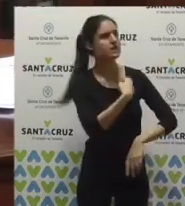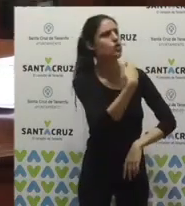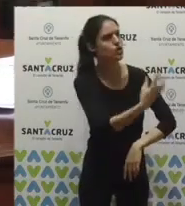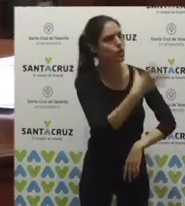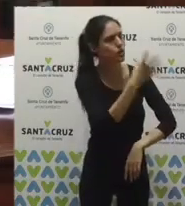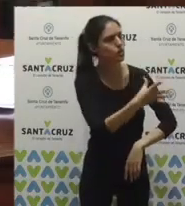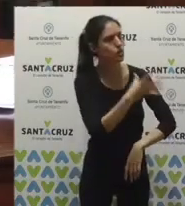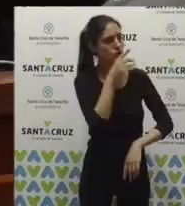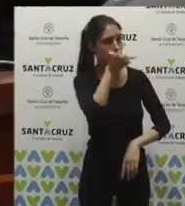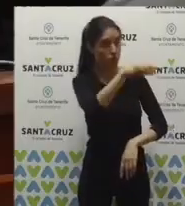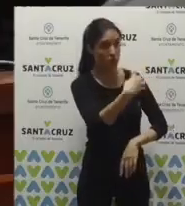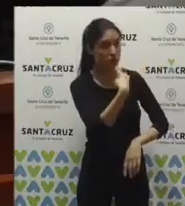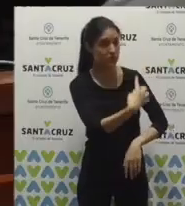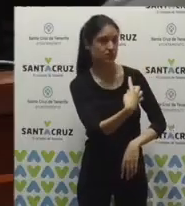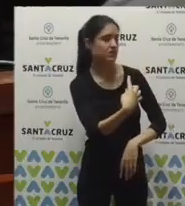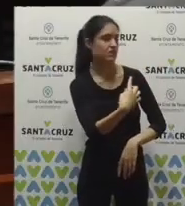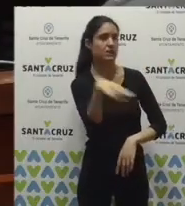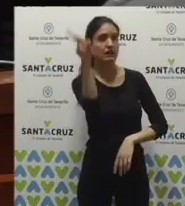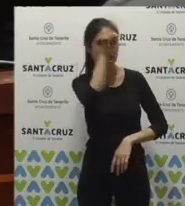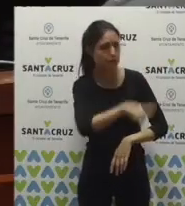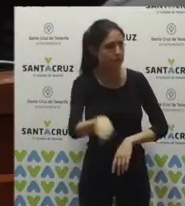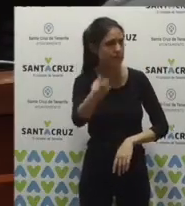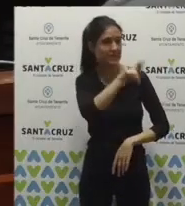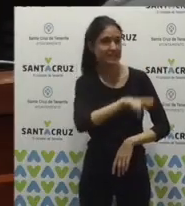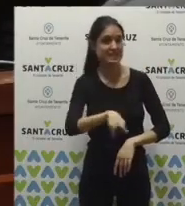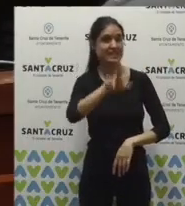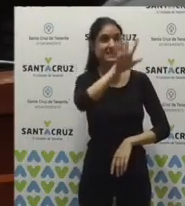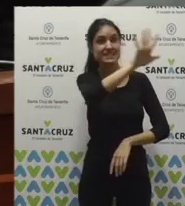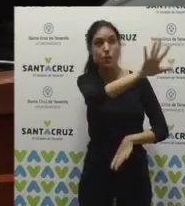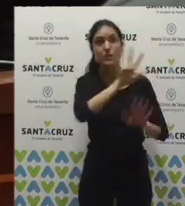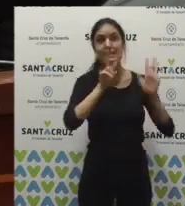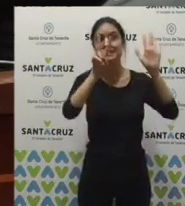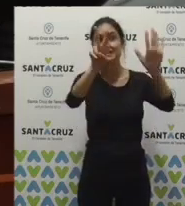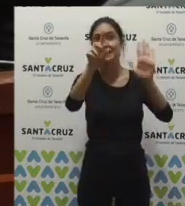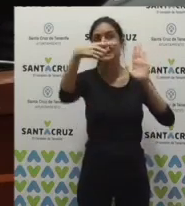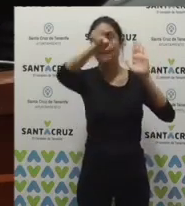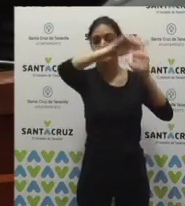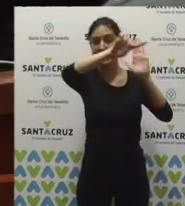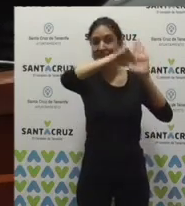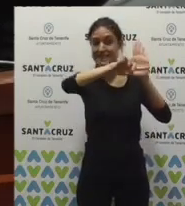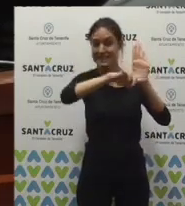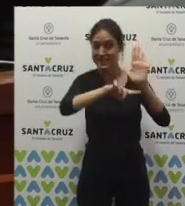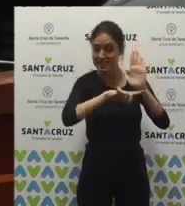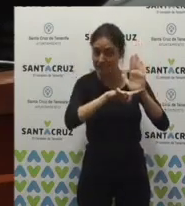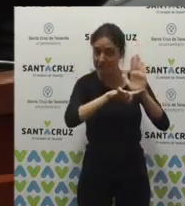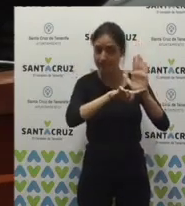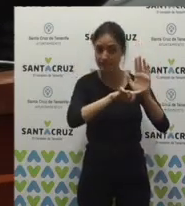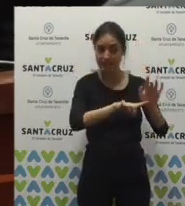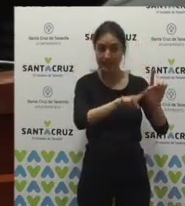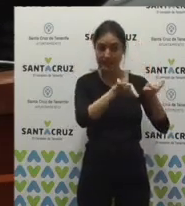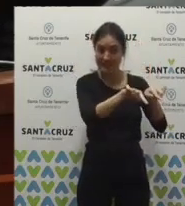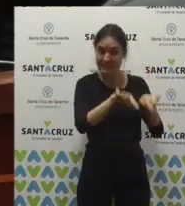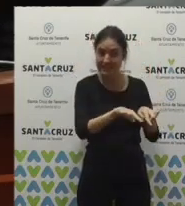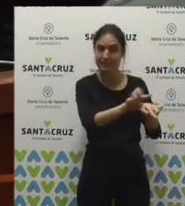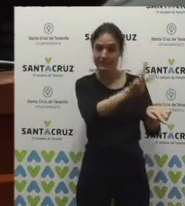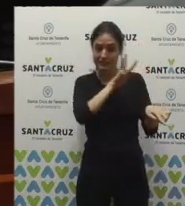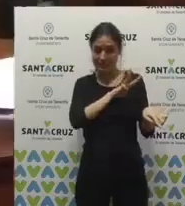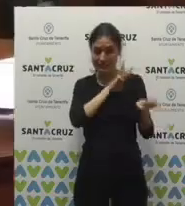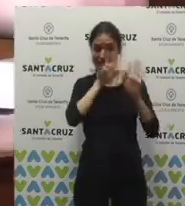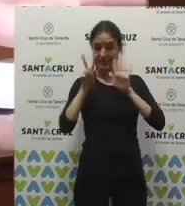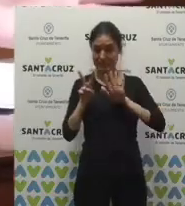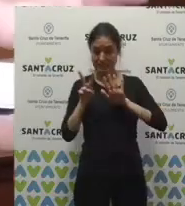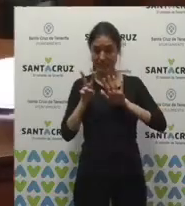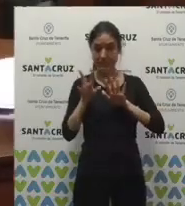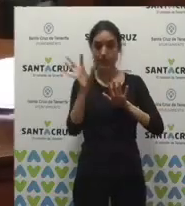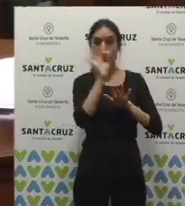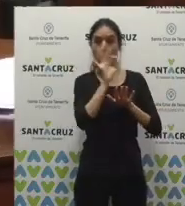lleva diciendo y repitiendo 57 medidas que de las cuales 37 y 37 o